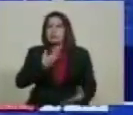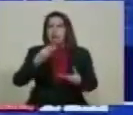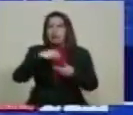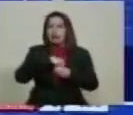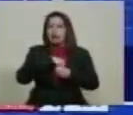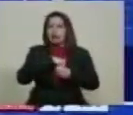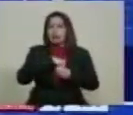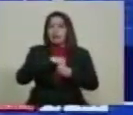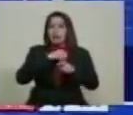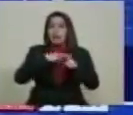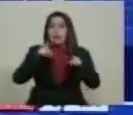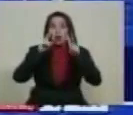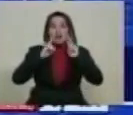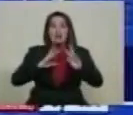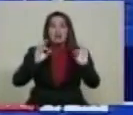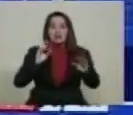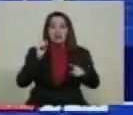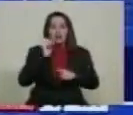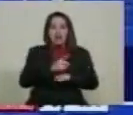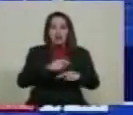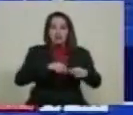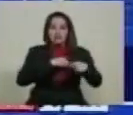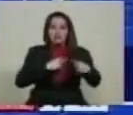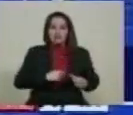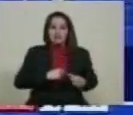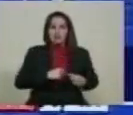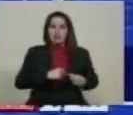Ahí está la grandeza moral nuestra.